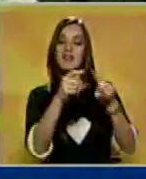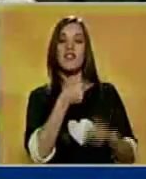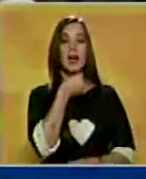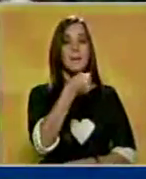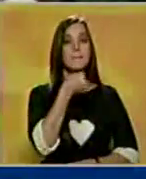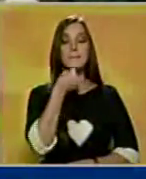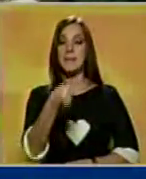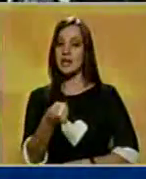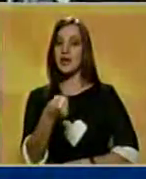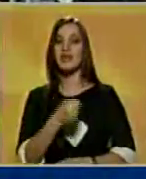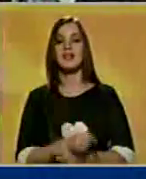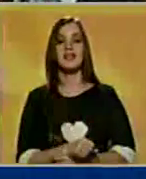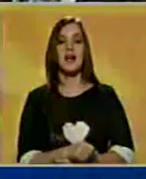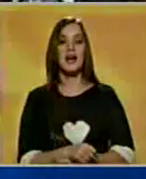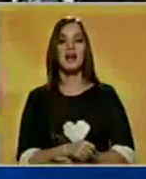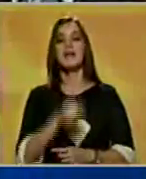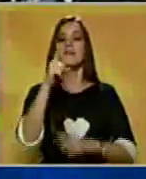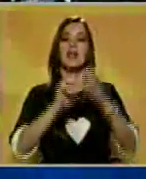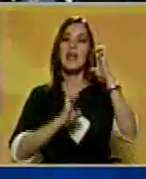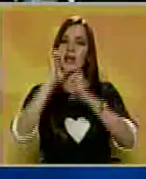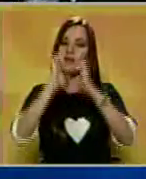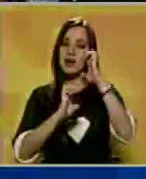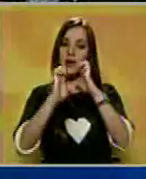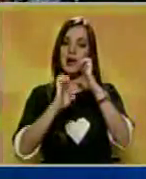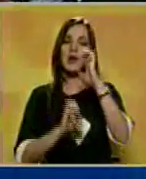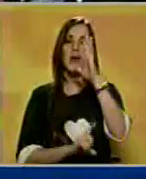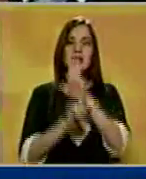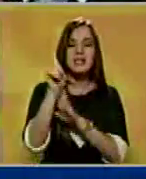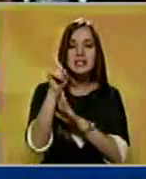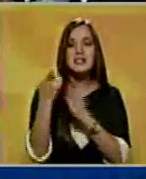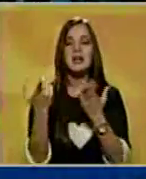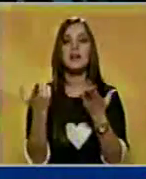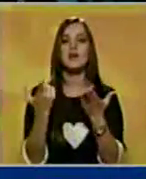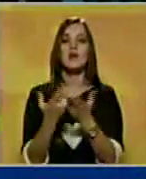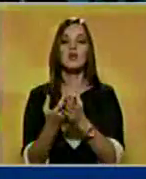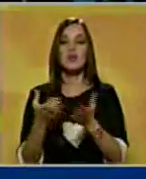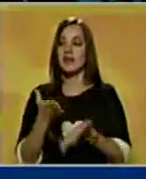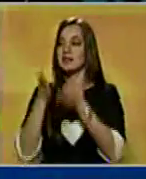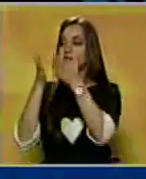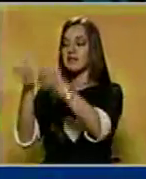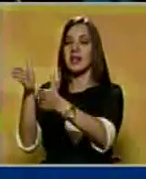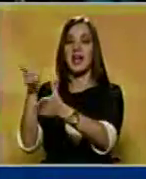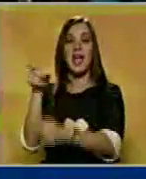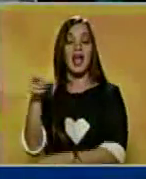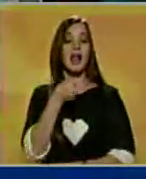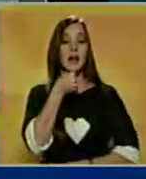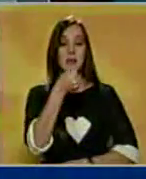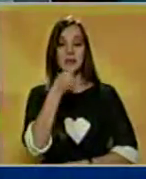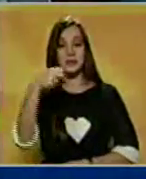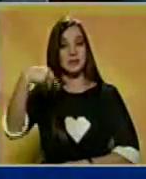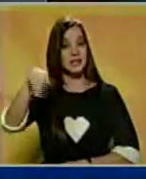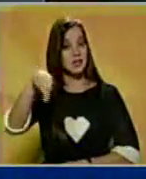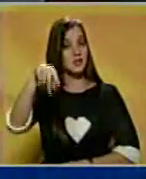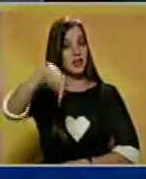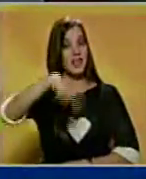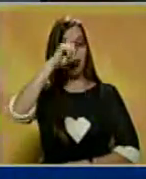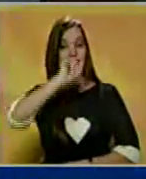amplia trayectoria en la región, evaluaron el desempeño de Randolfo Blanco entregándole el premio como corresponsal